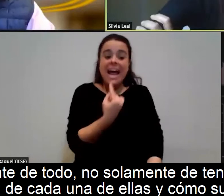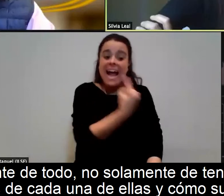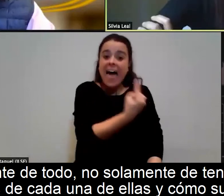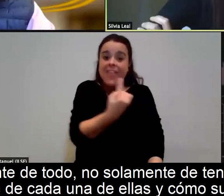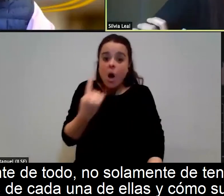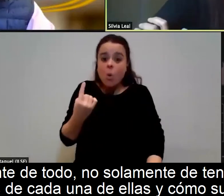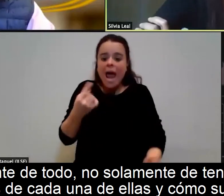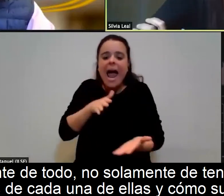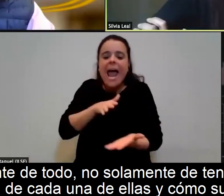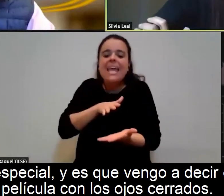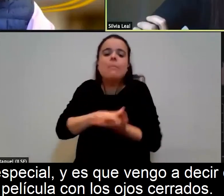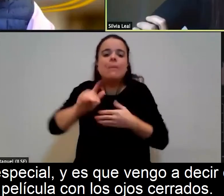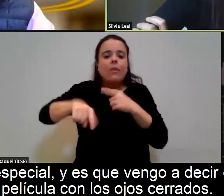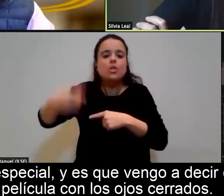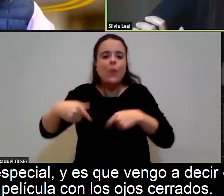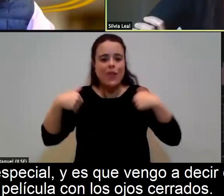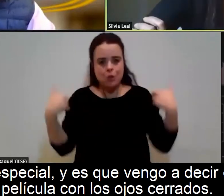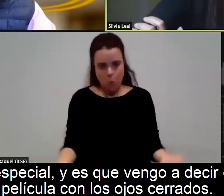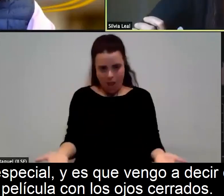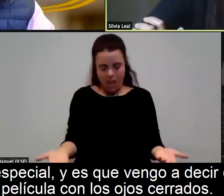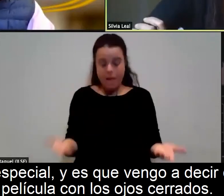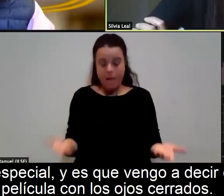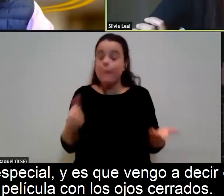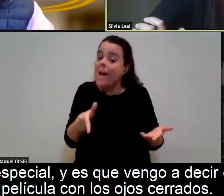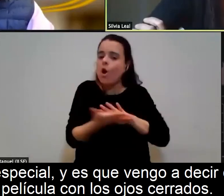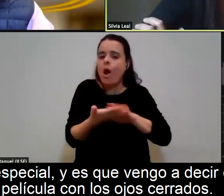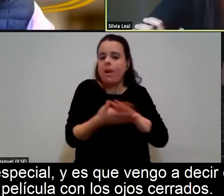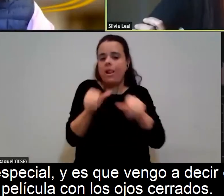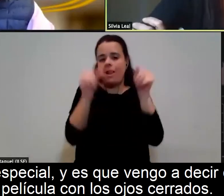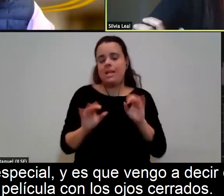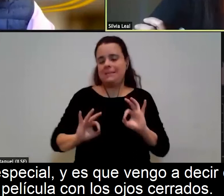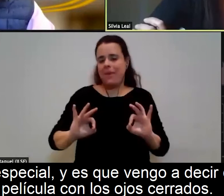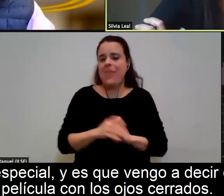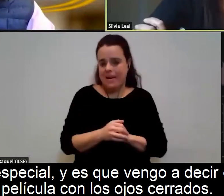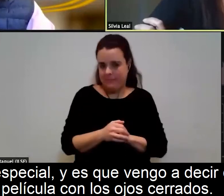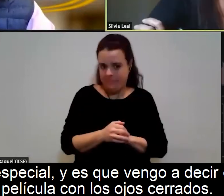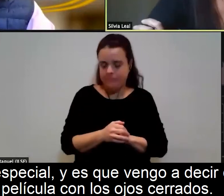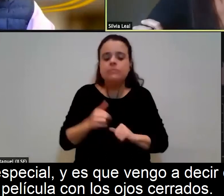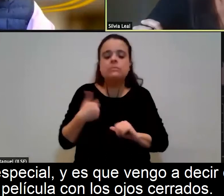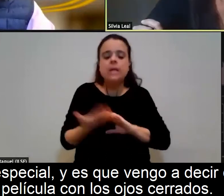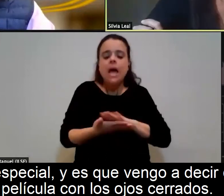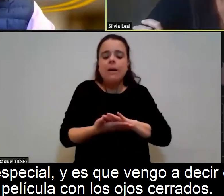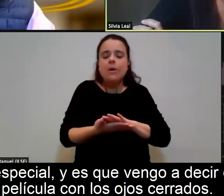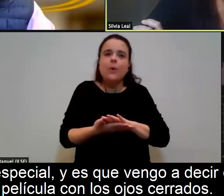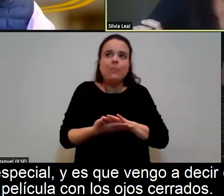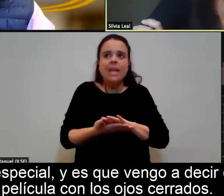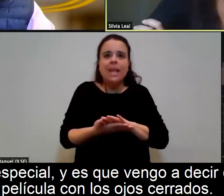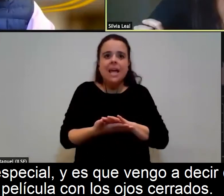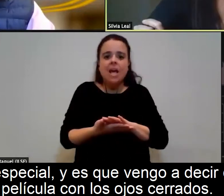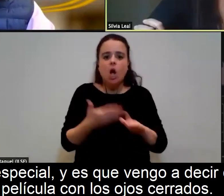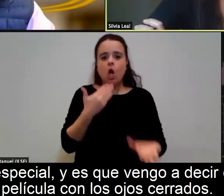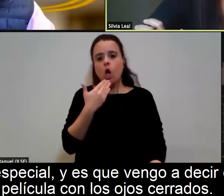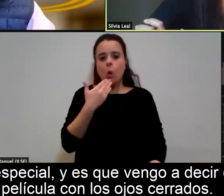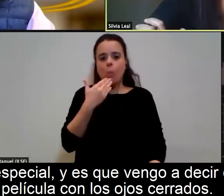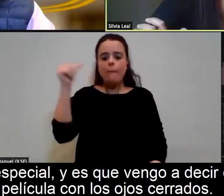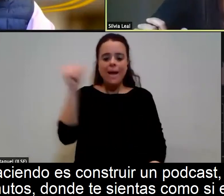y de cómo subirnos, pero de una manera muy especial. Y es que yo vengo a decir que es como una película con los ojos cerrados,